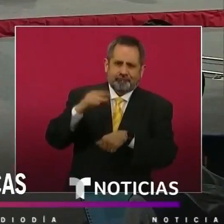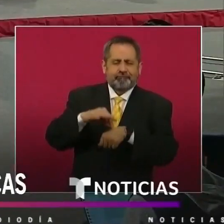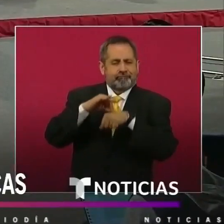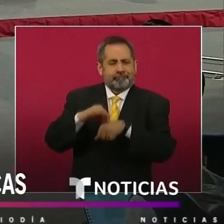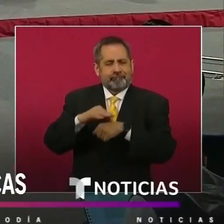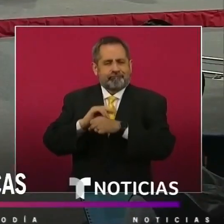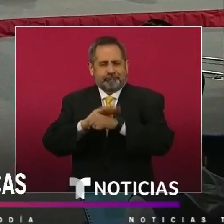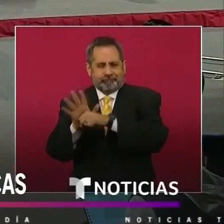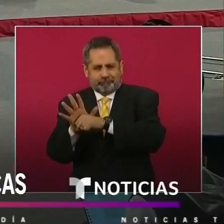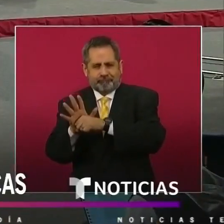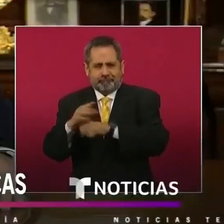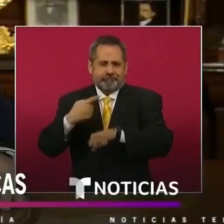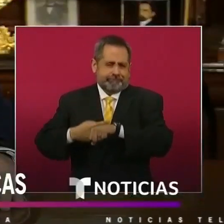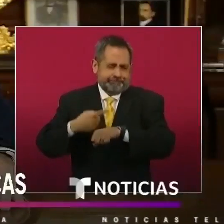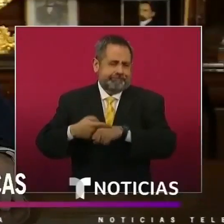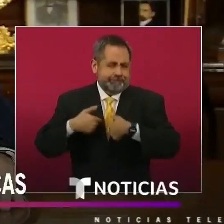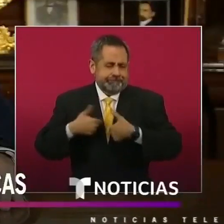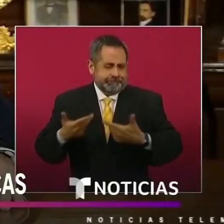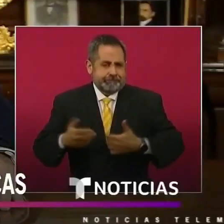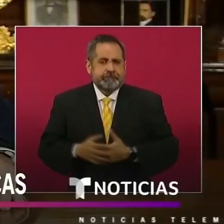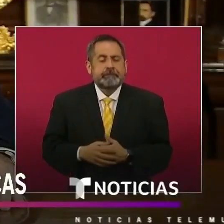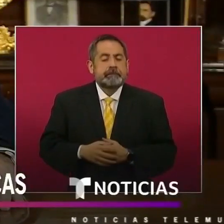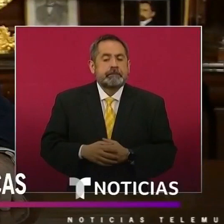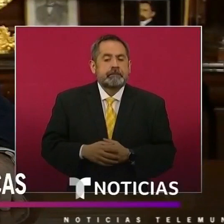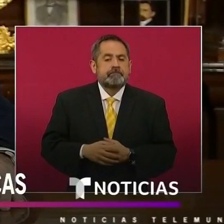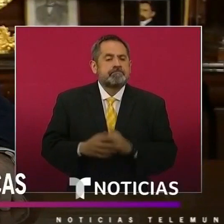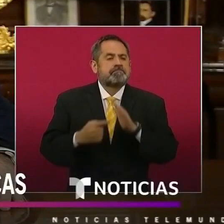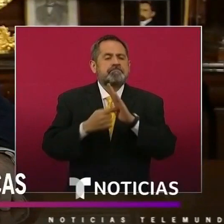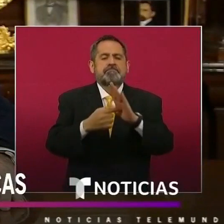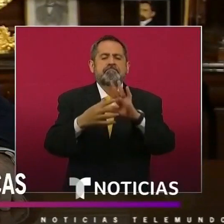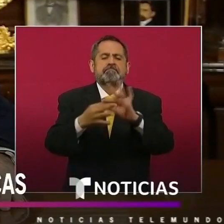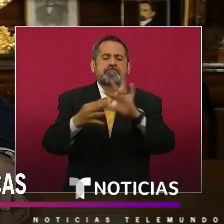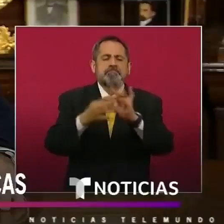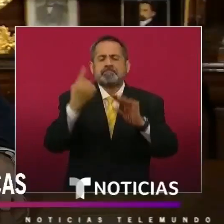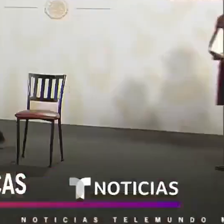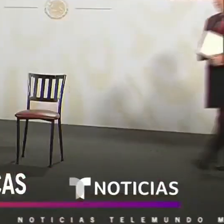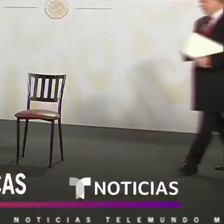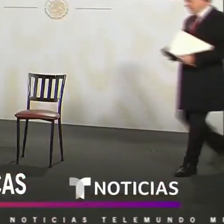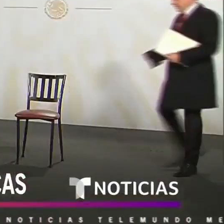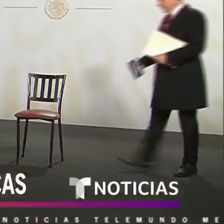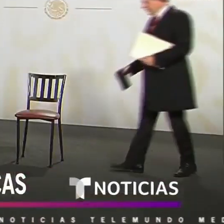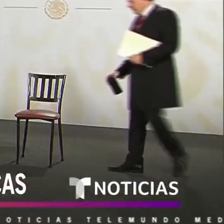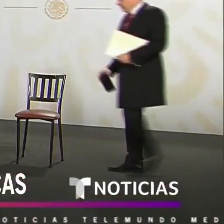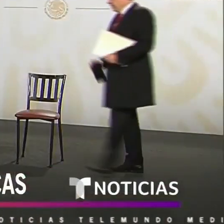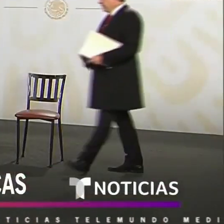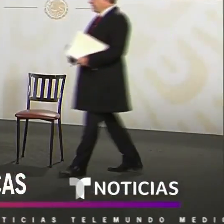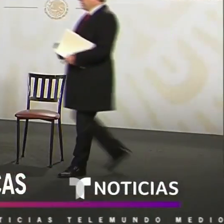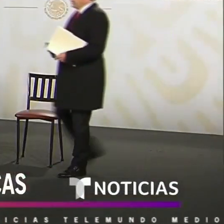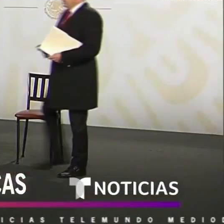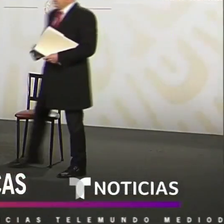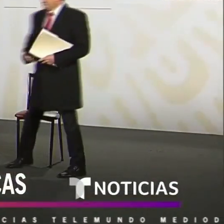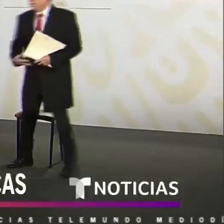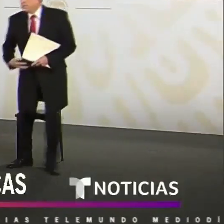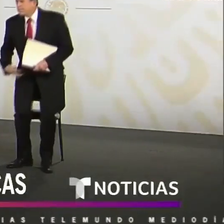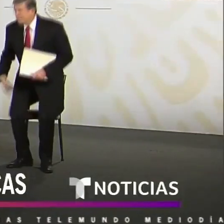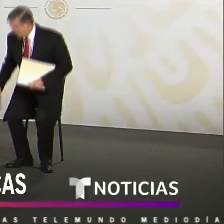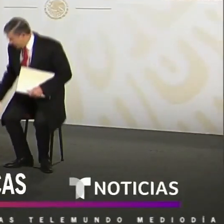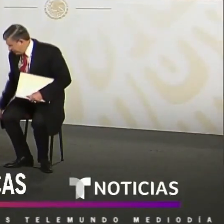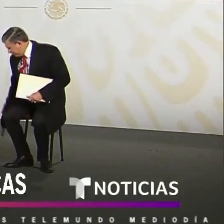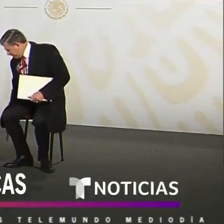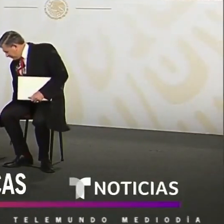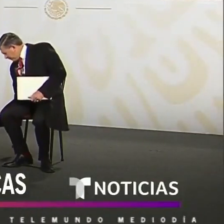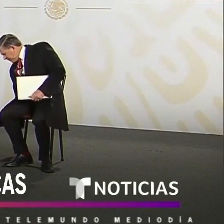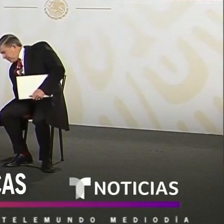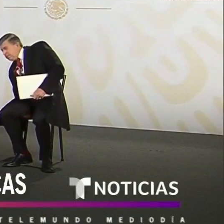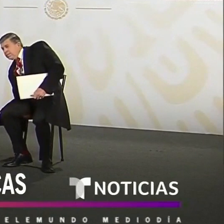Obrador estuvo aislado una semana porque tuvo un segundo contagio de COVID en un año. Hoy reapareció, dijo que no debe temerse